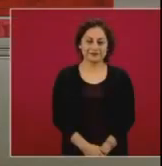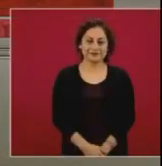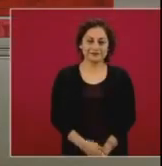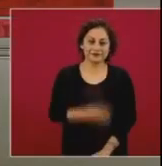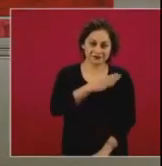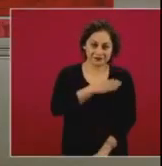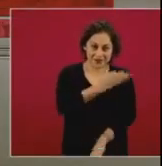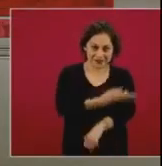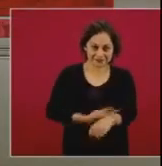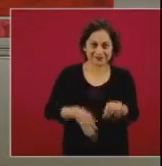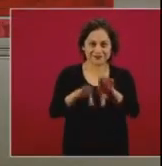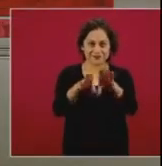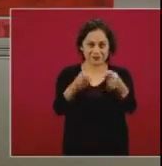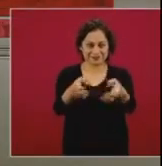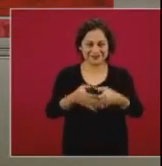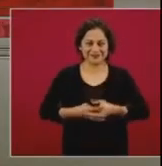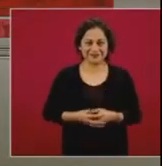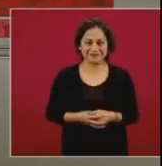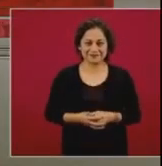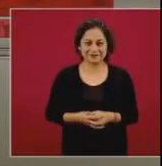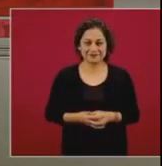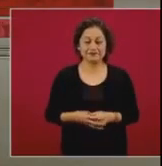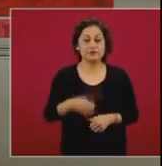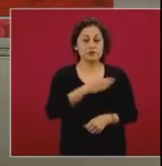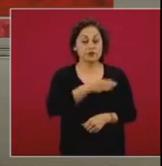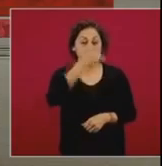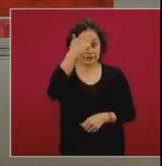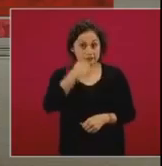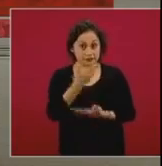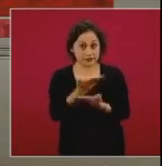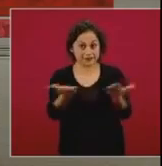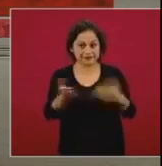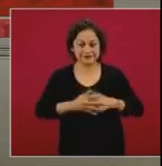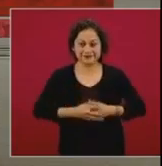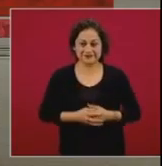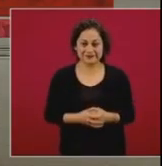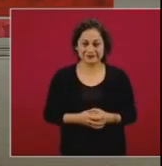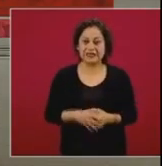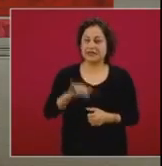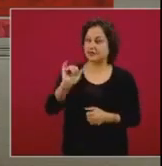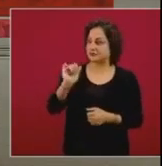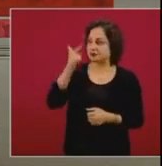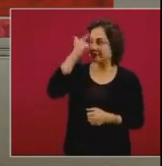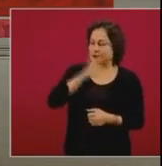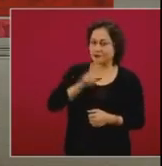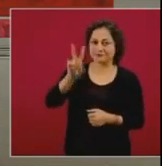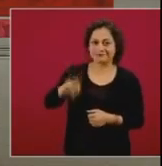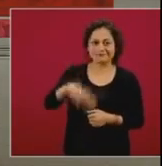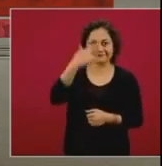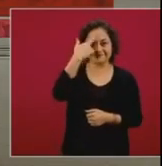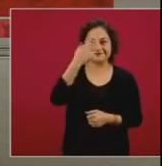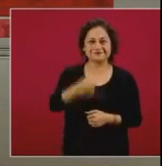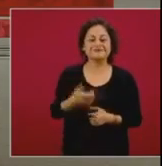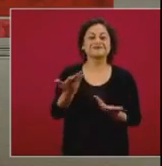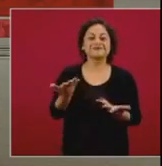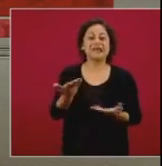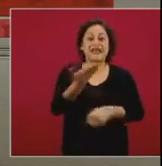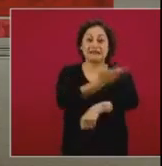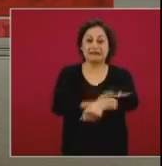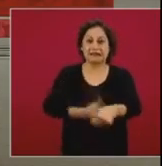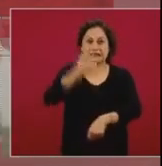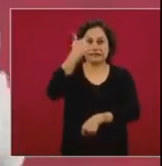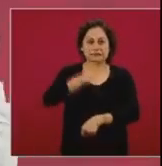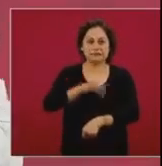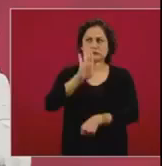Buenas tardes, ¿cómo están? Buenas noches a todos. Sí, noches, tardes, noches, nuevo horario, muy